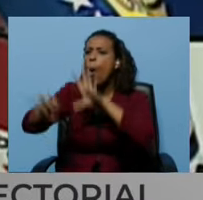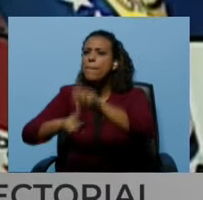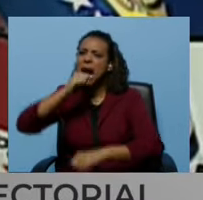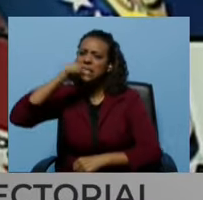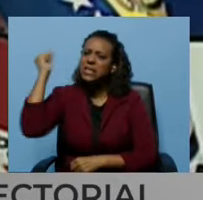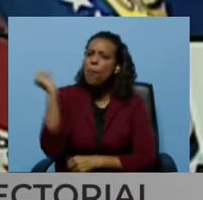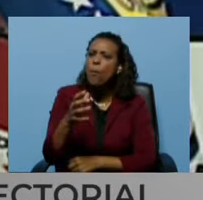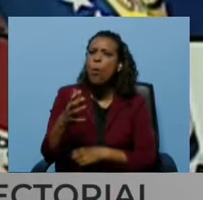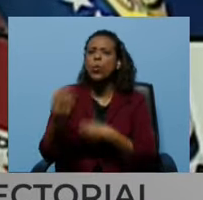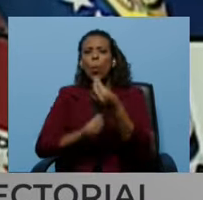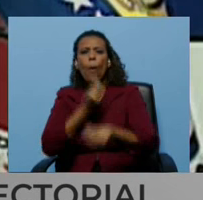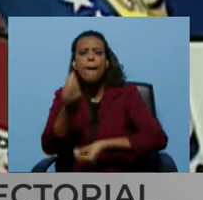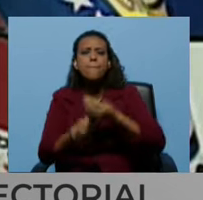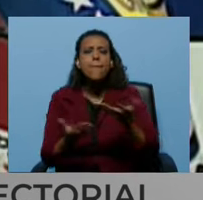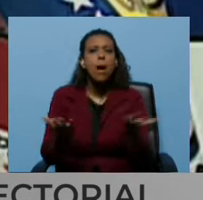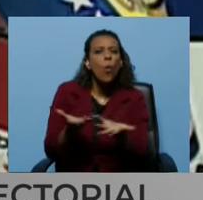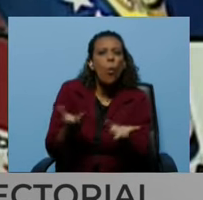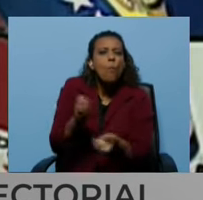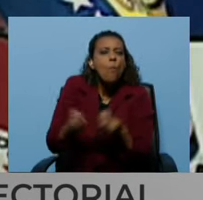explosivos, cómo hacen para